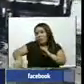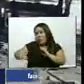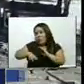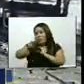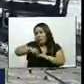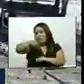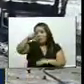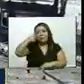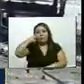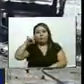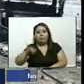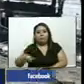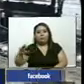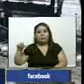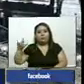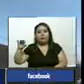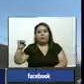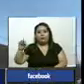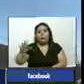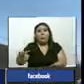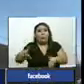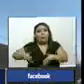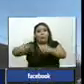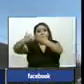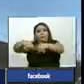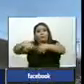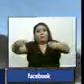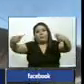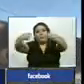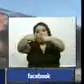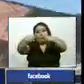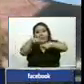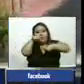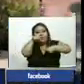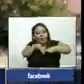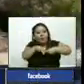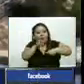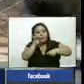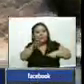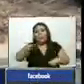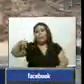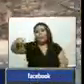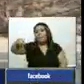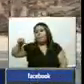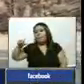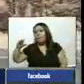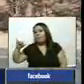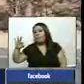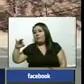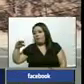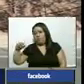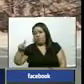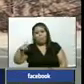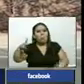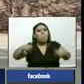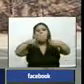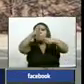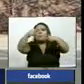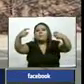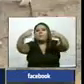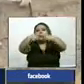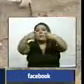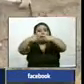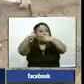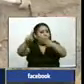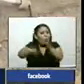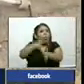California luego de que la compañía más grande de servicios públicos del estado, Pacific Gas and Electric, cortó la electricidad por